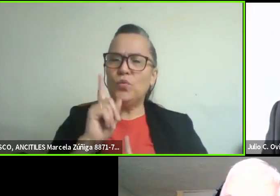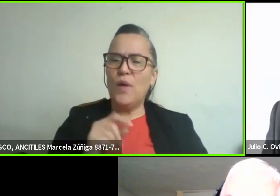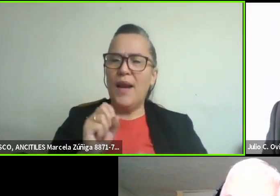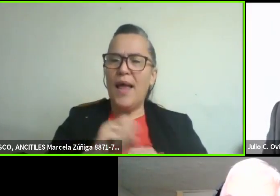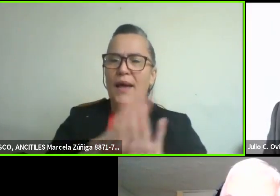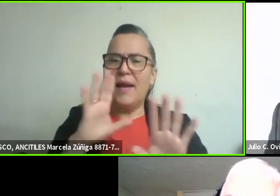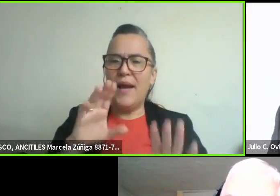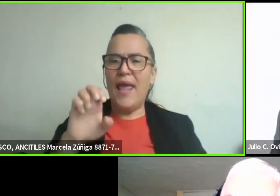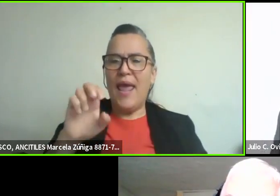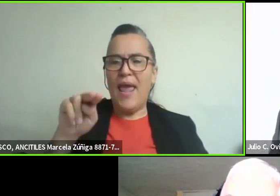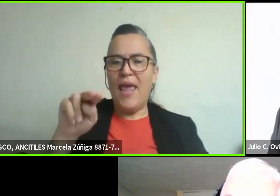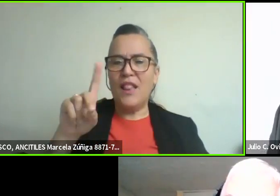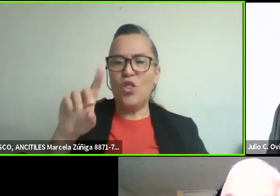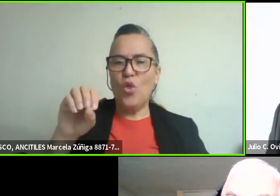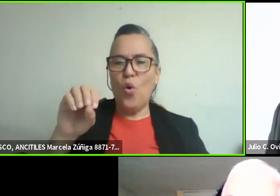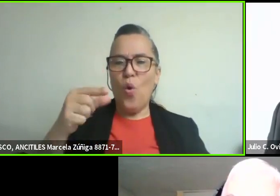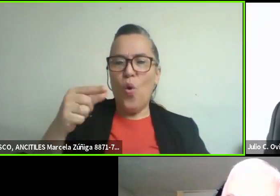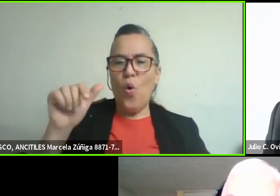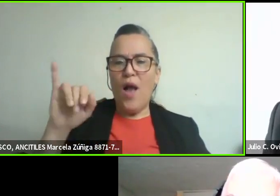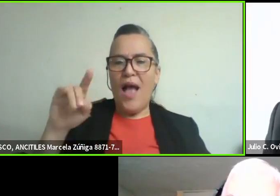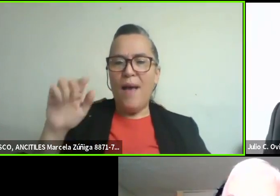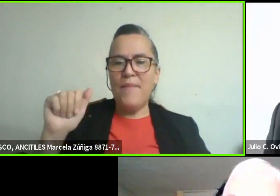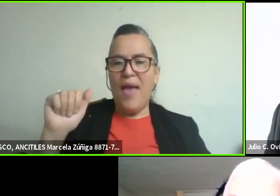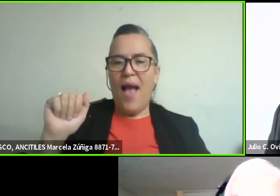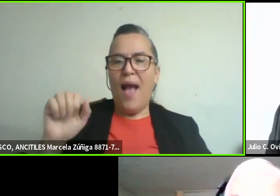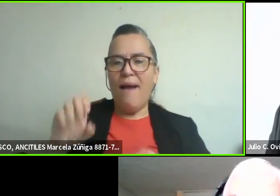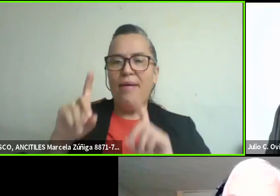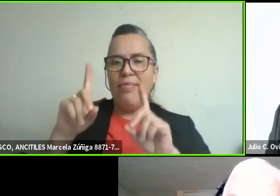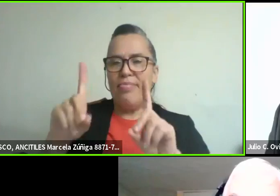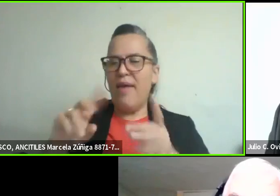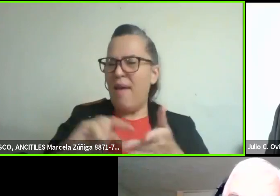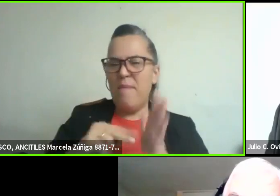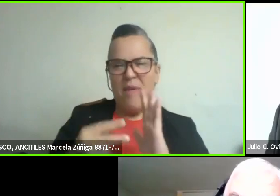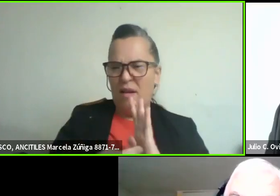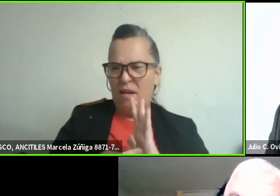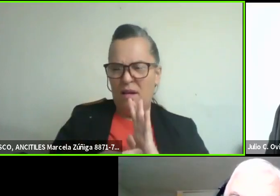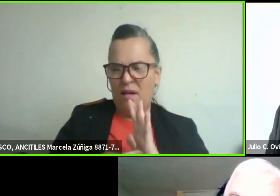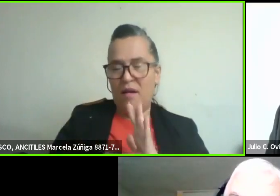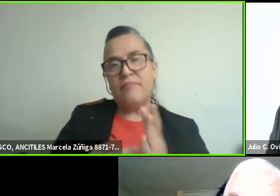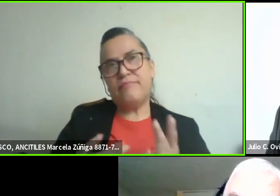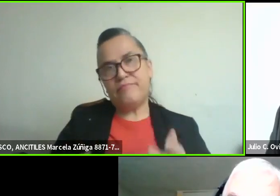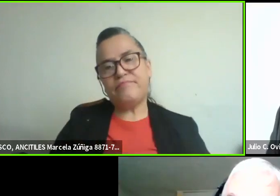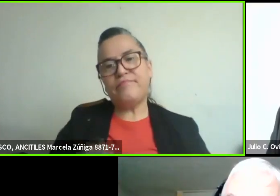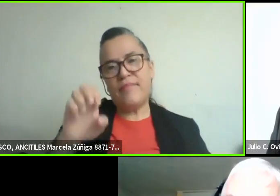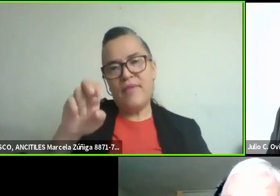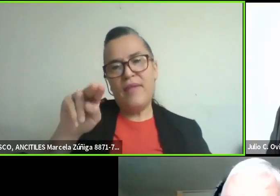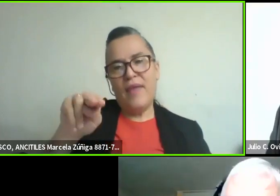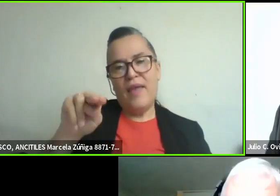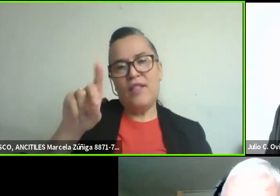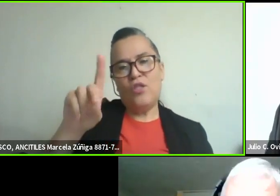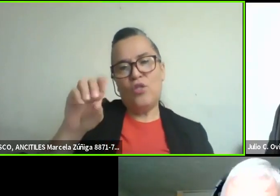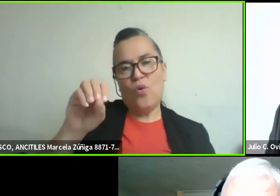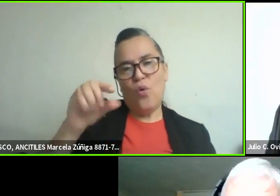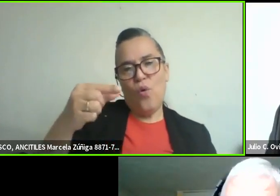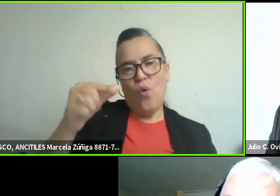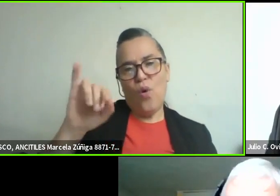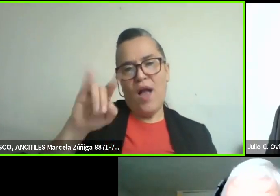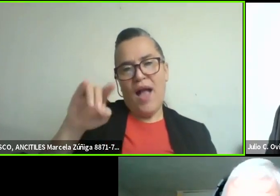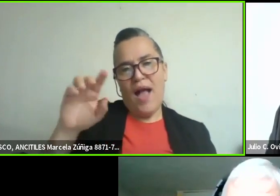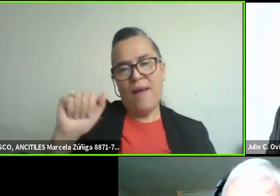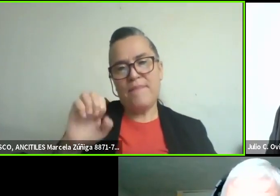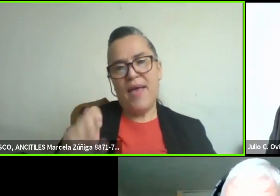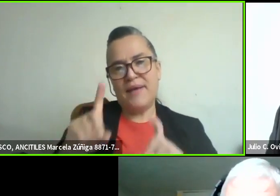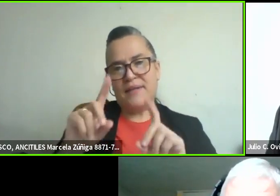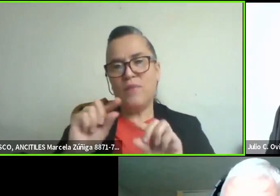endogamia académica si por endogamia académica se entiende cuando hay un grupo de